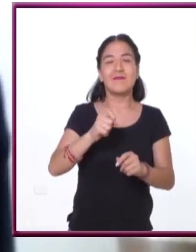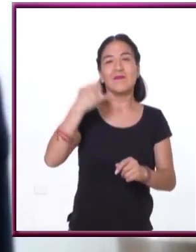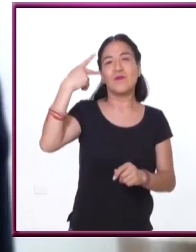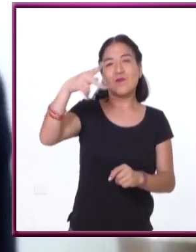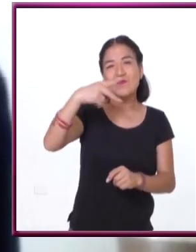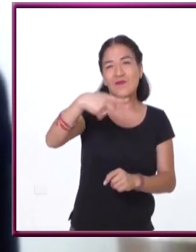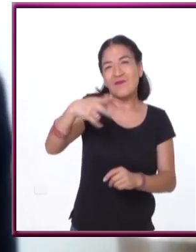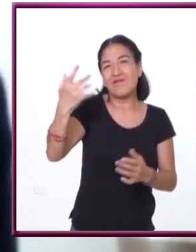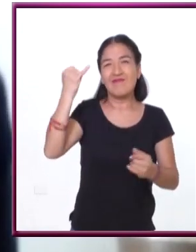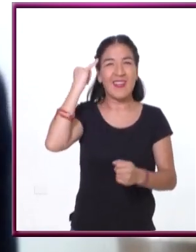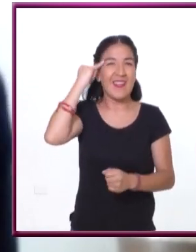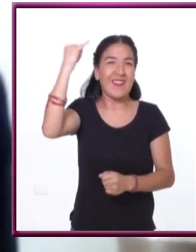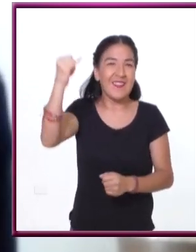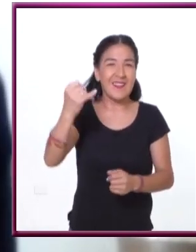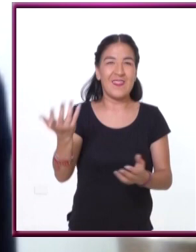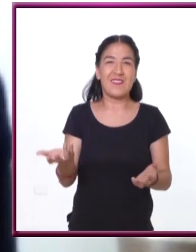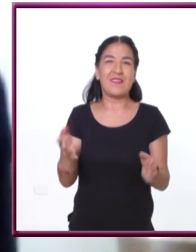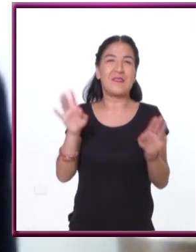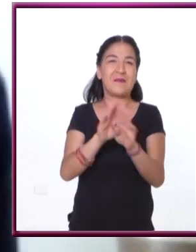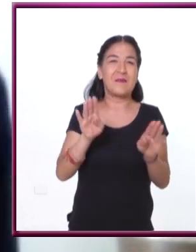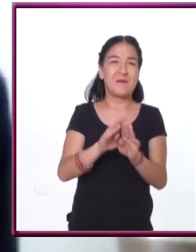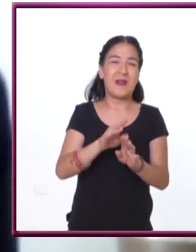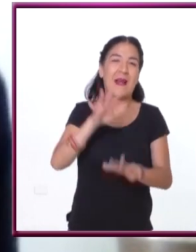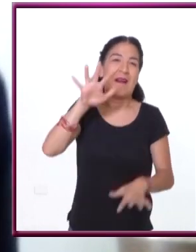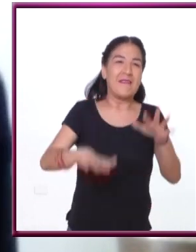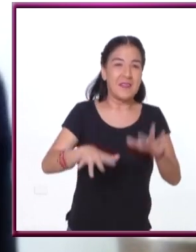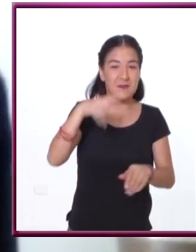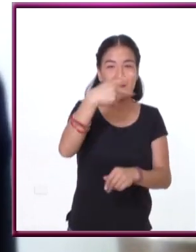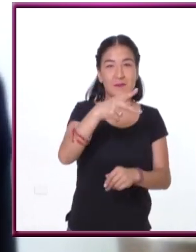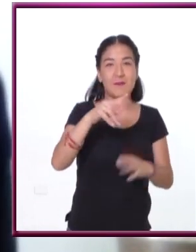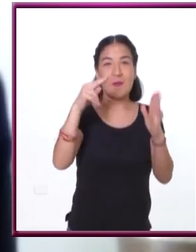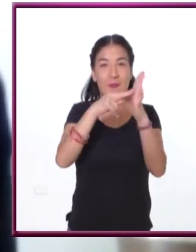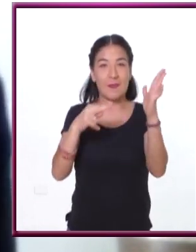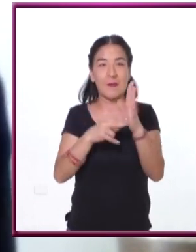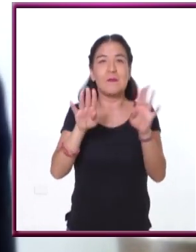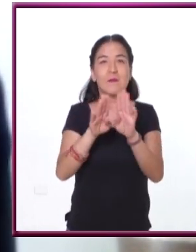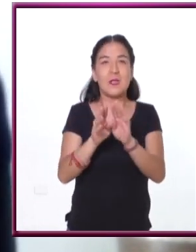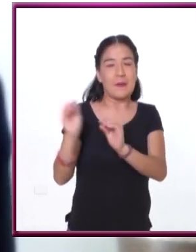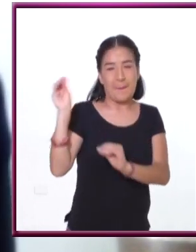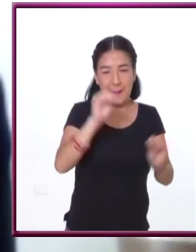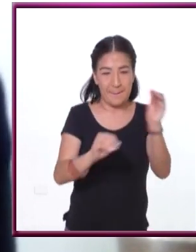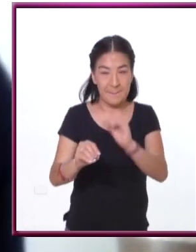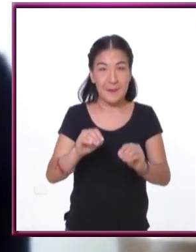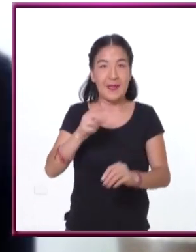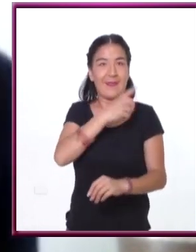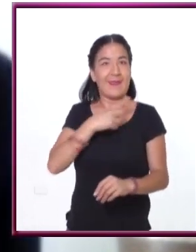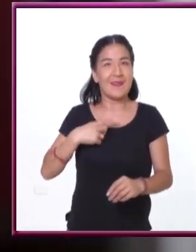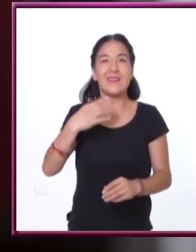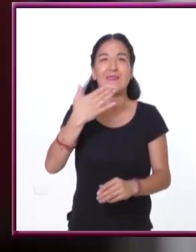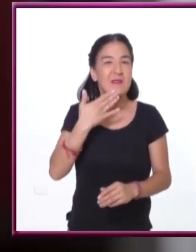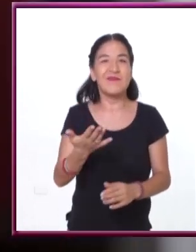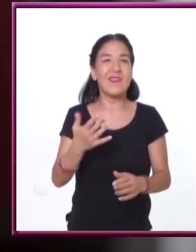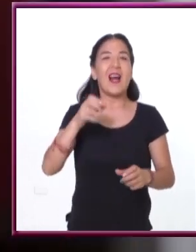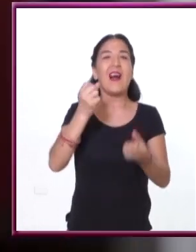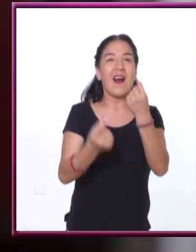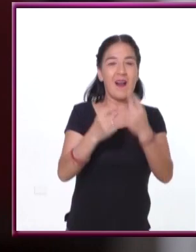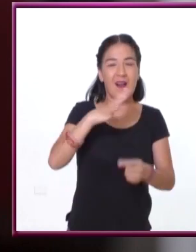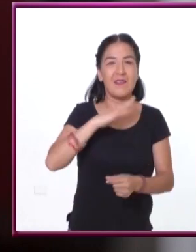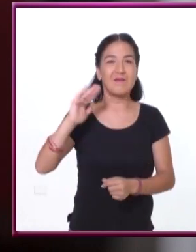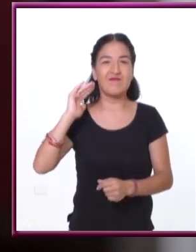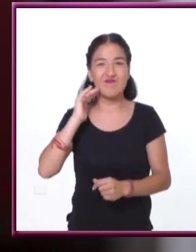cierta ideología. A veces las normas no se construyen como se debieran establecer, quedan errores,